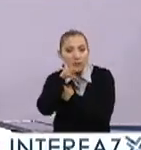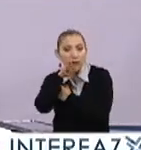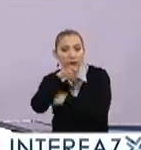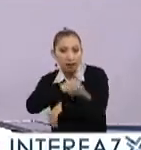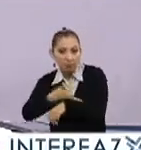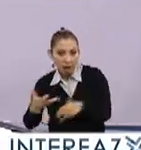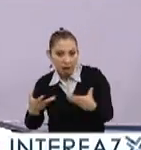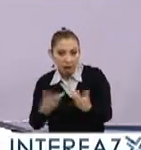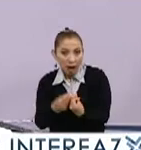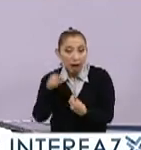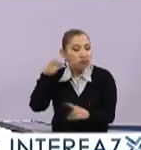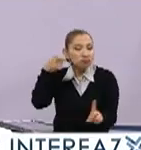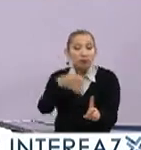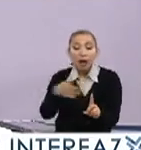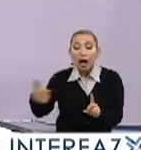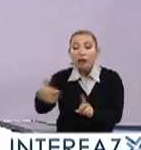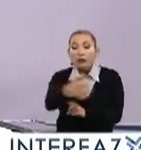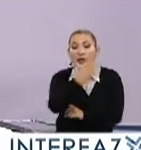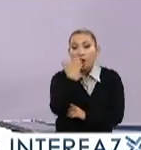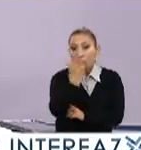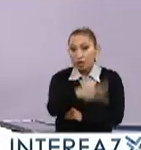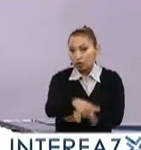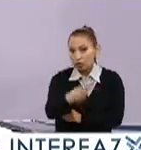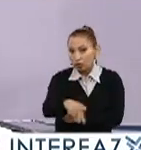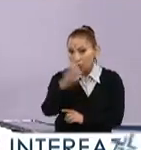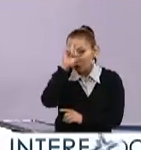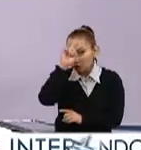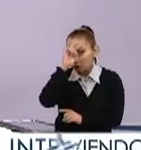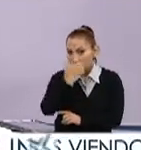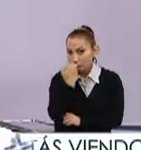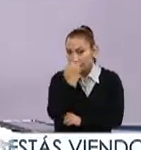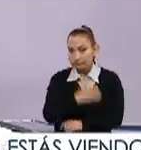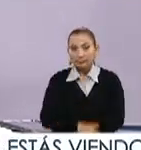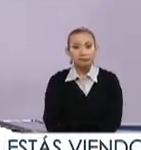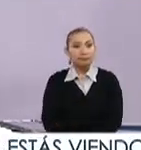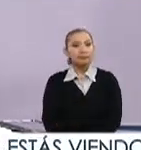padres de familia. La meta es que cada escuela cuente con un consejo escolar.